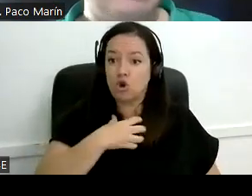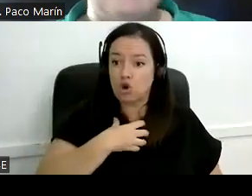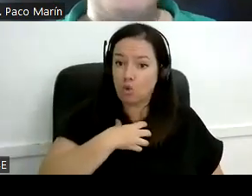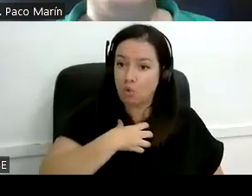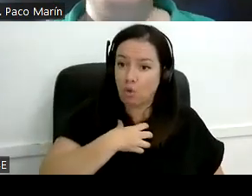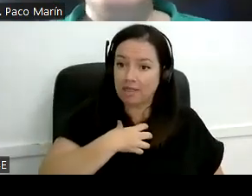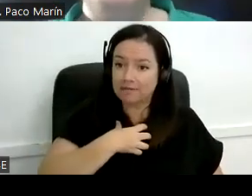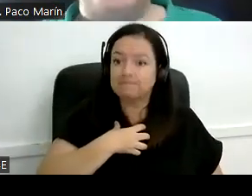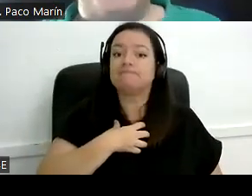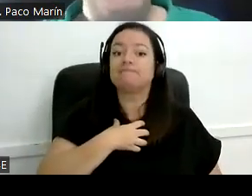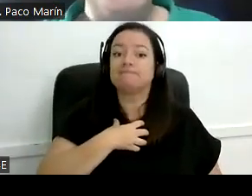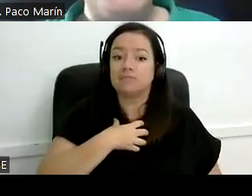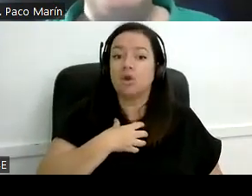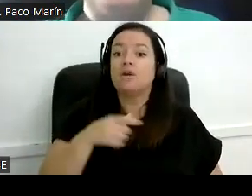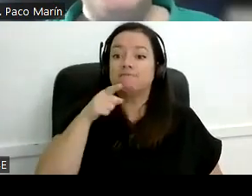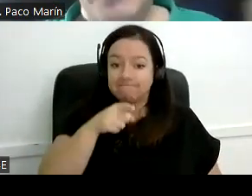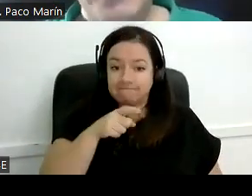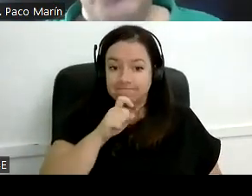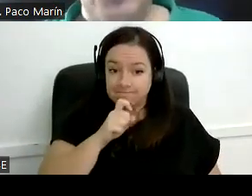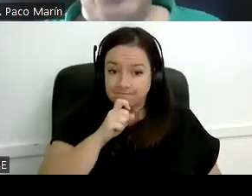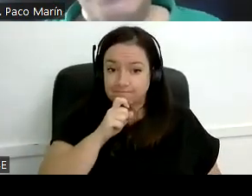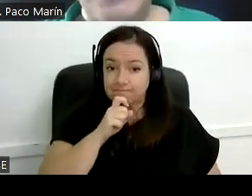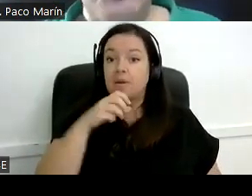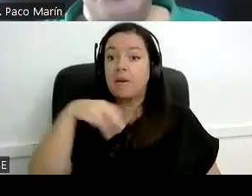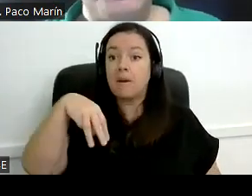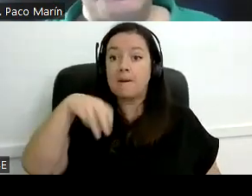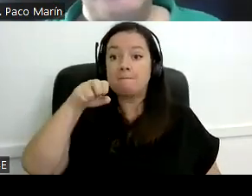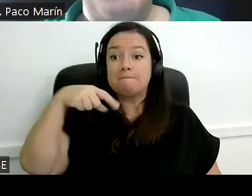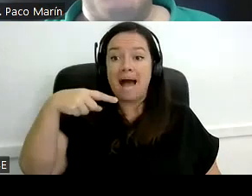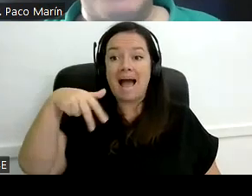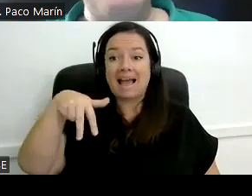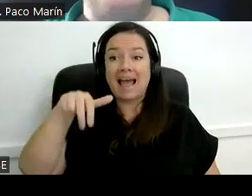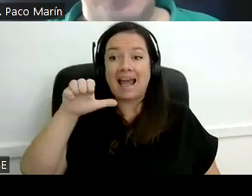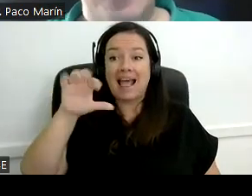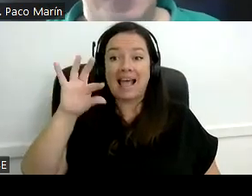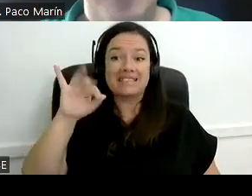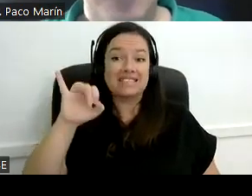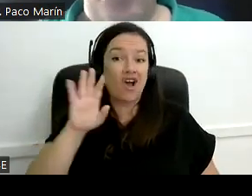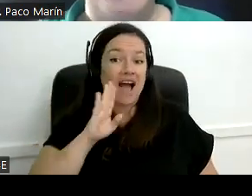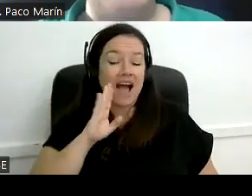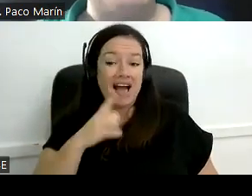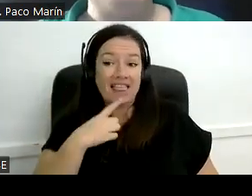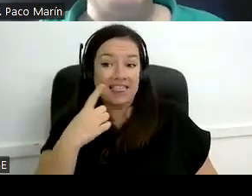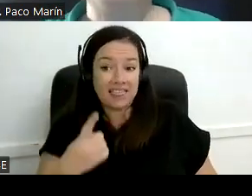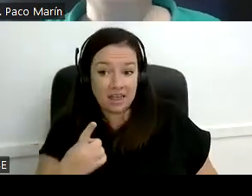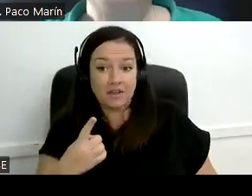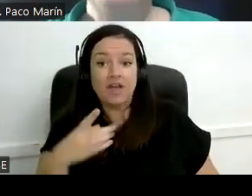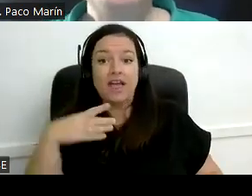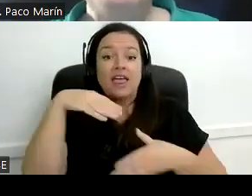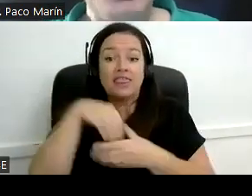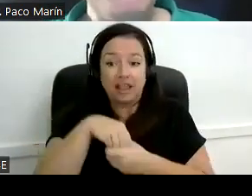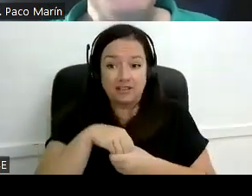y descansar. Pues aquí podemos tirar del magnesio que comentábamos antes que posee el Night